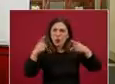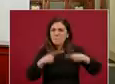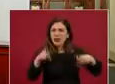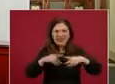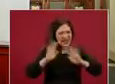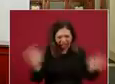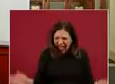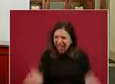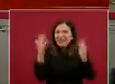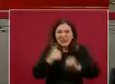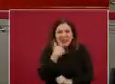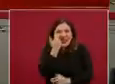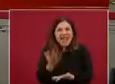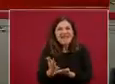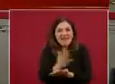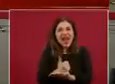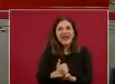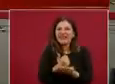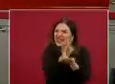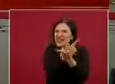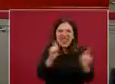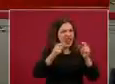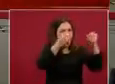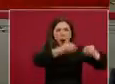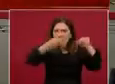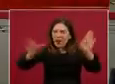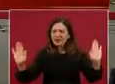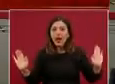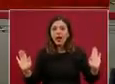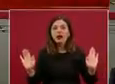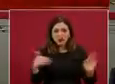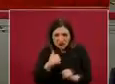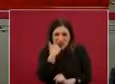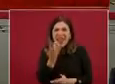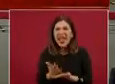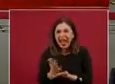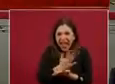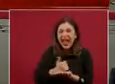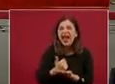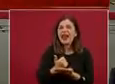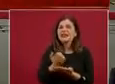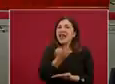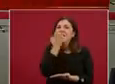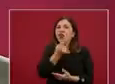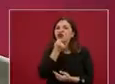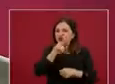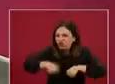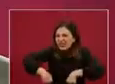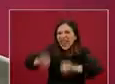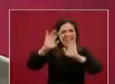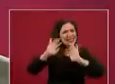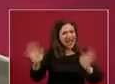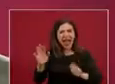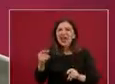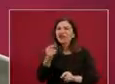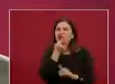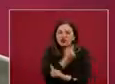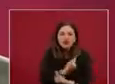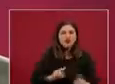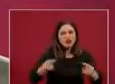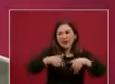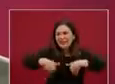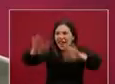sociedad, las distintas ocupaciones. Desde luego quisiéramos que los escolares, hombres y mujeres,